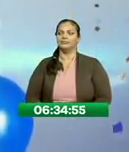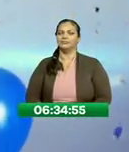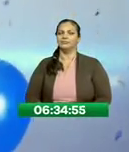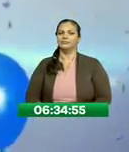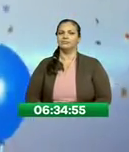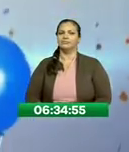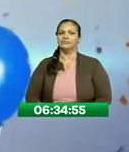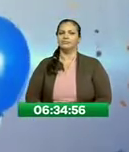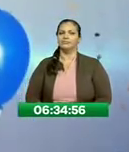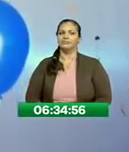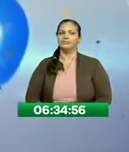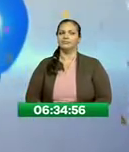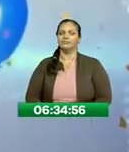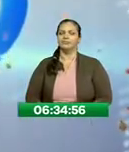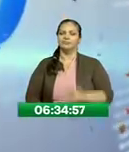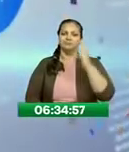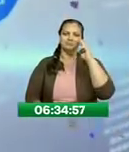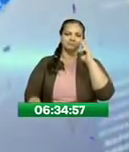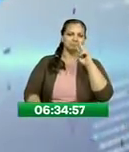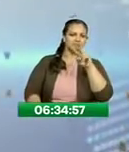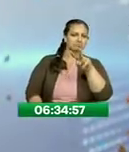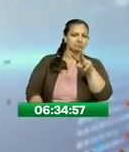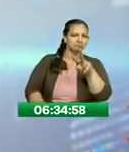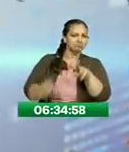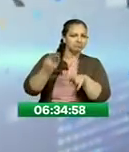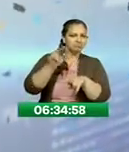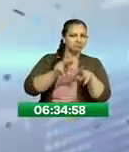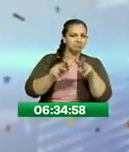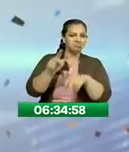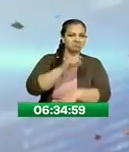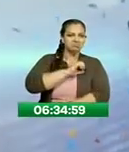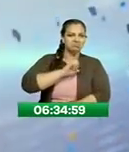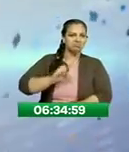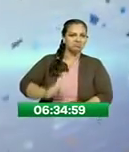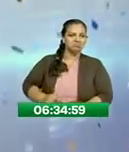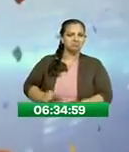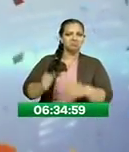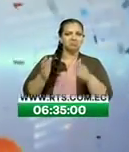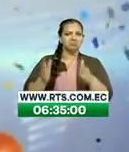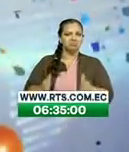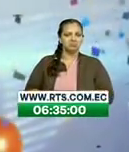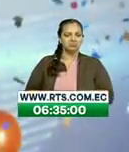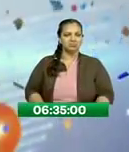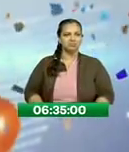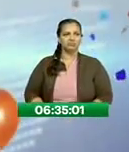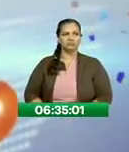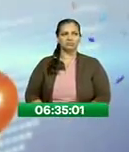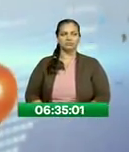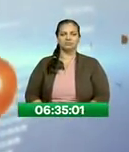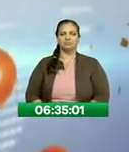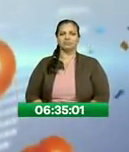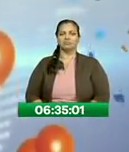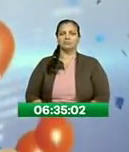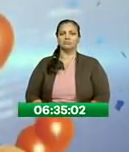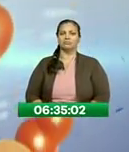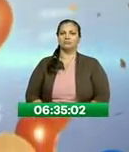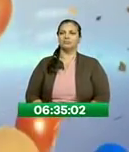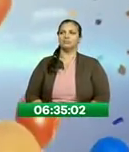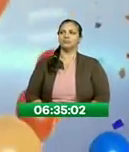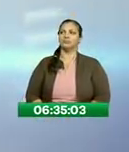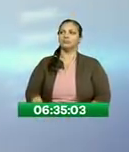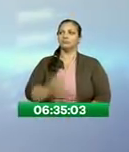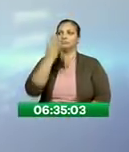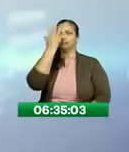cuerpo. A ver, y este acá, emelecista, a ver. Familia. Sí, familia. Te cuento que en